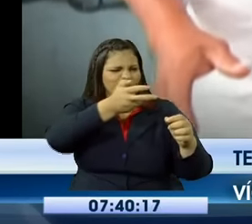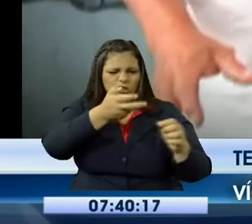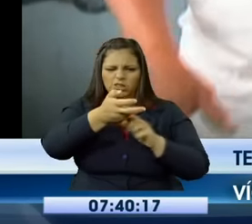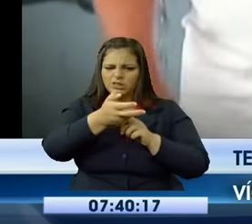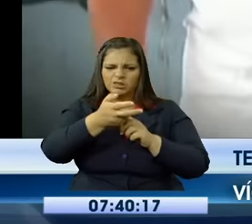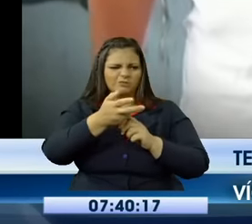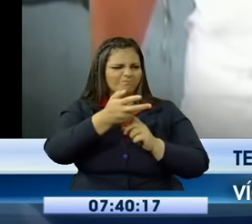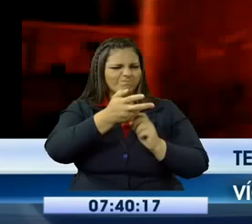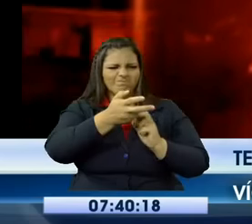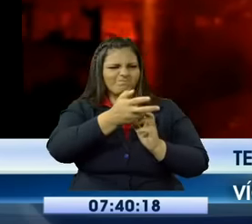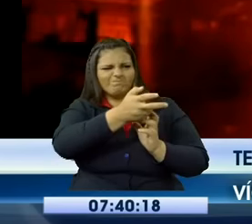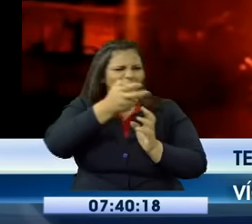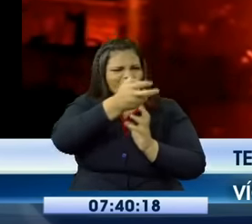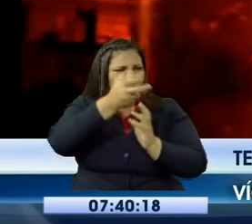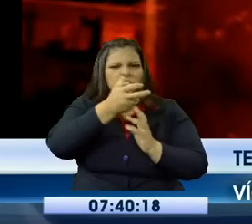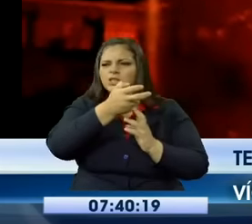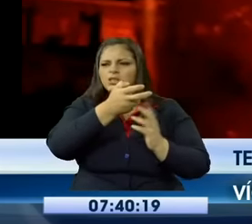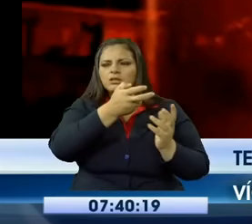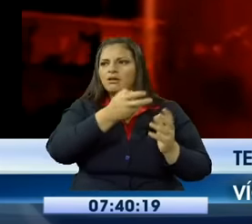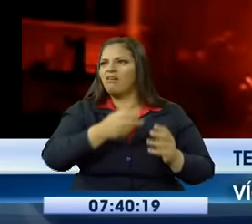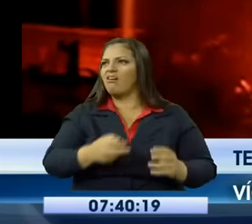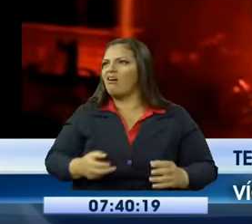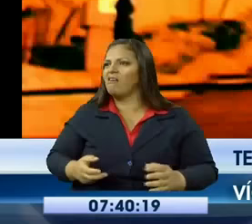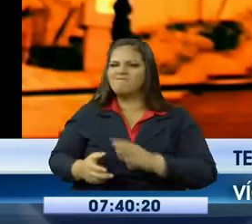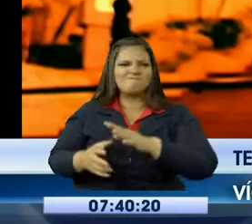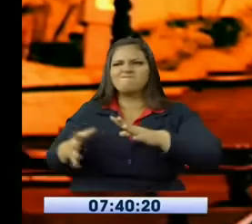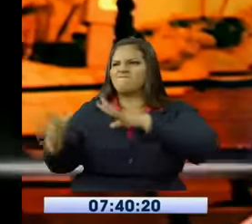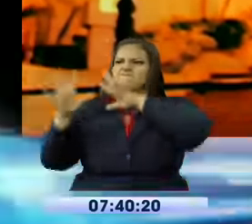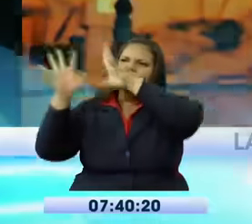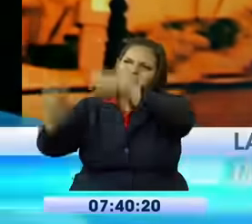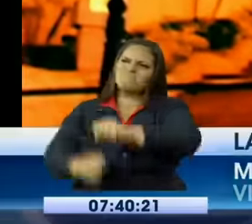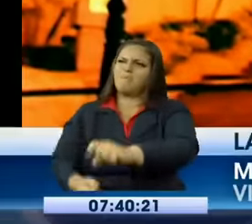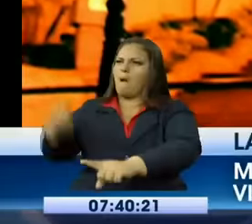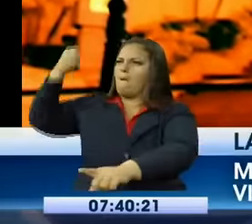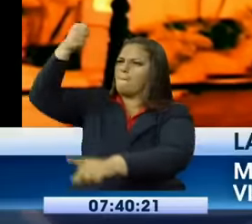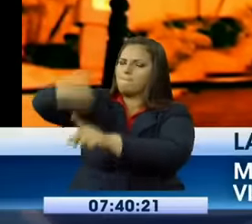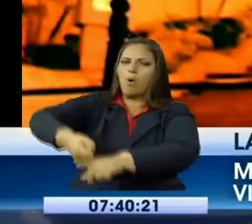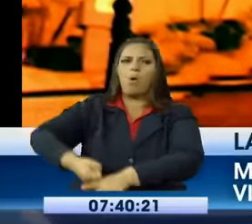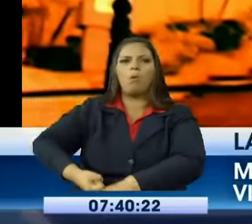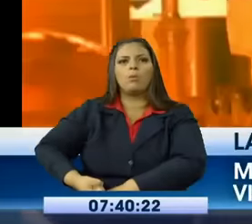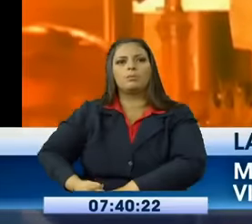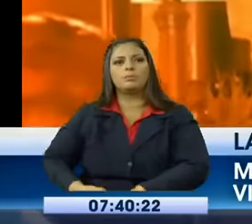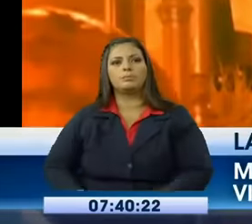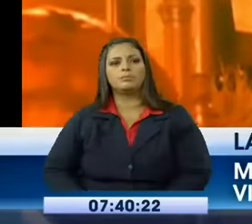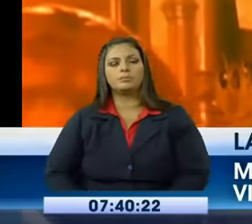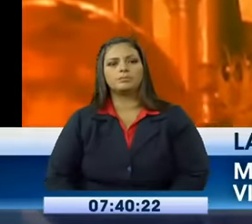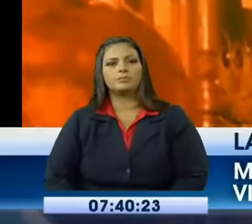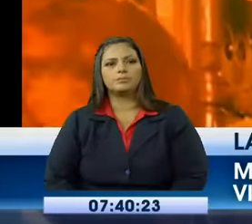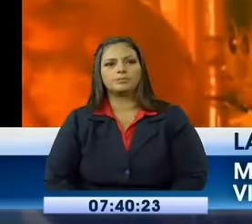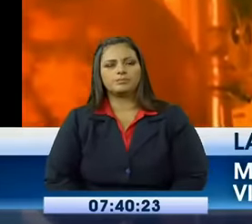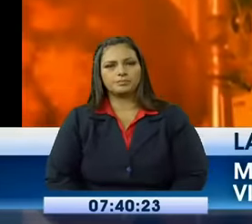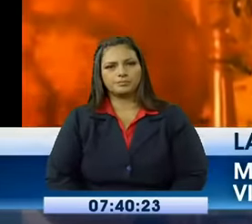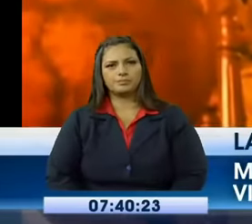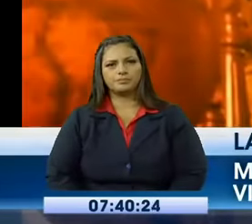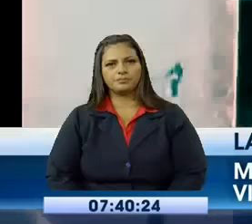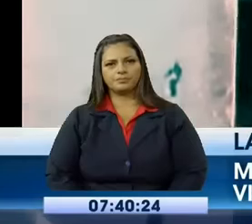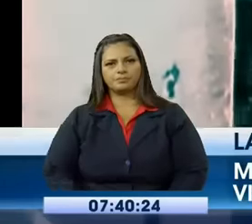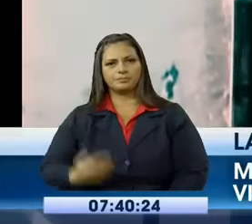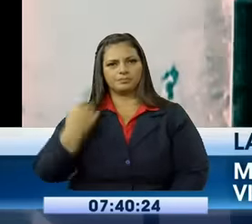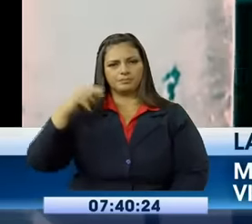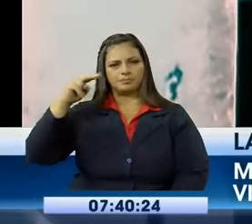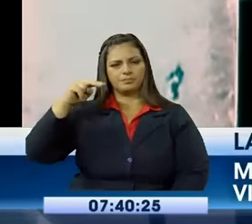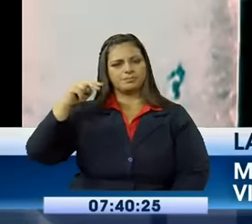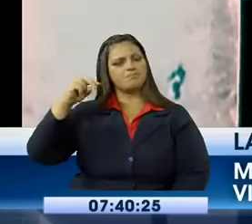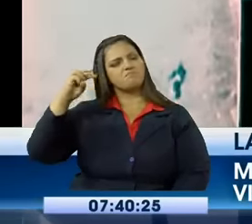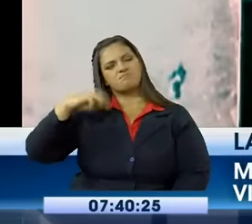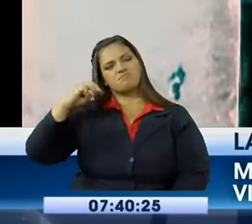y le entré a puñete. A las 22:30 del martes se encontraban varios miembros de la familia conversando en el portal de la casa. Junto